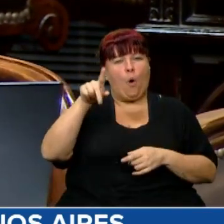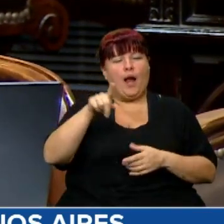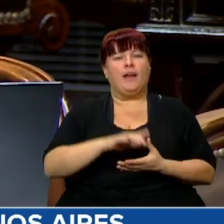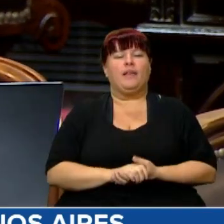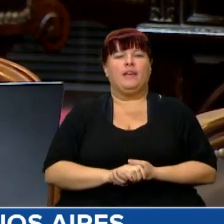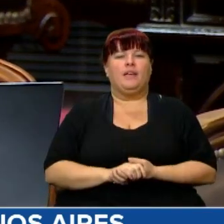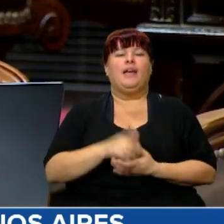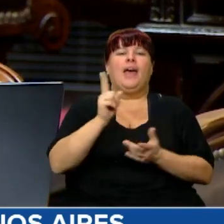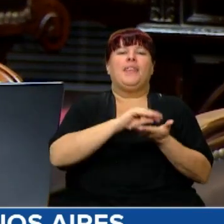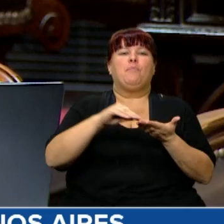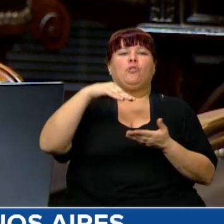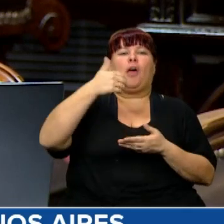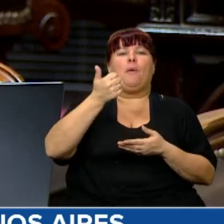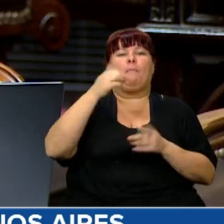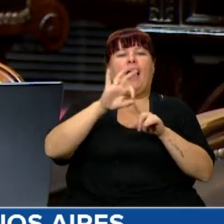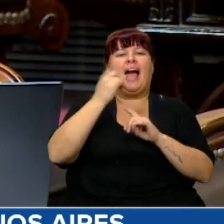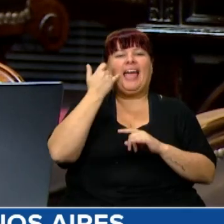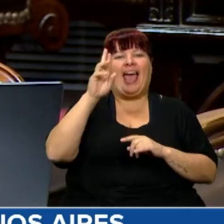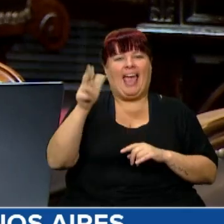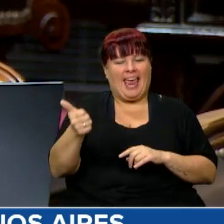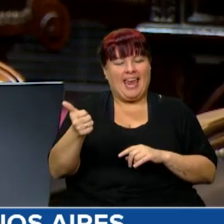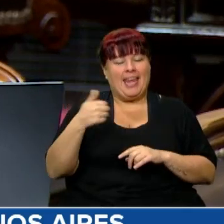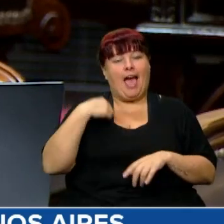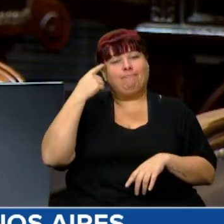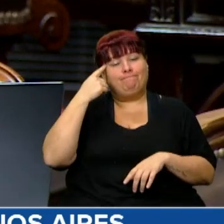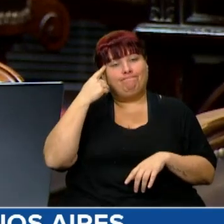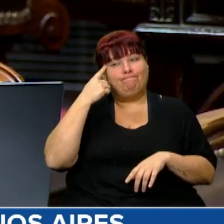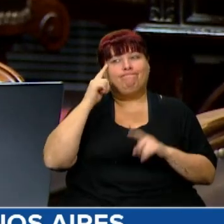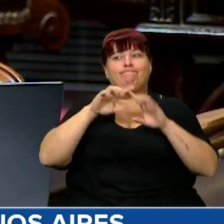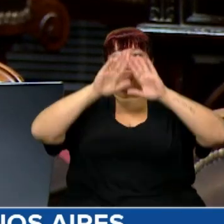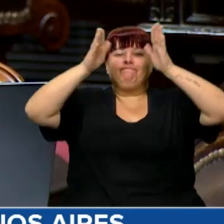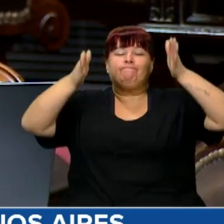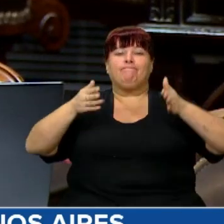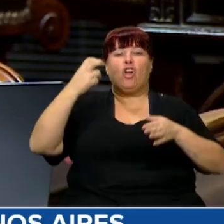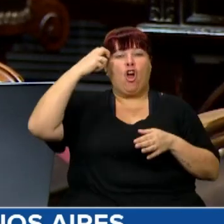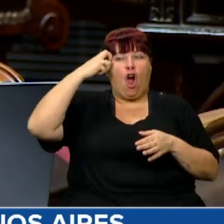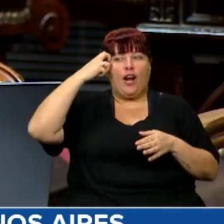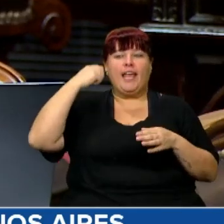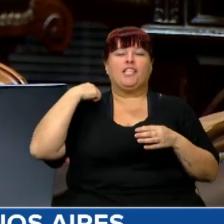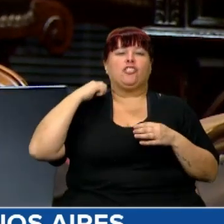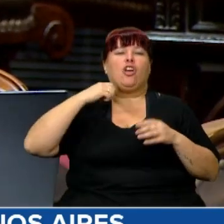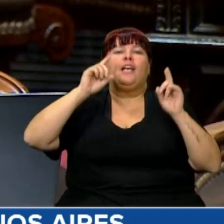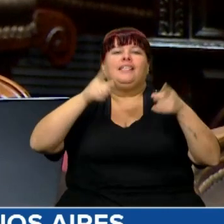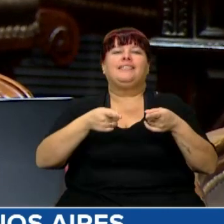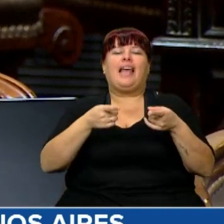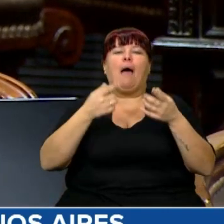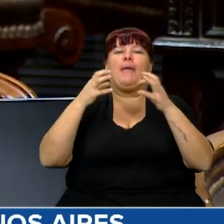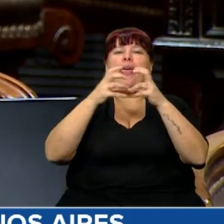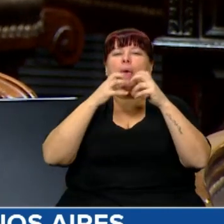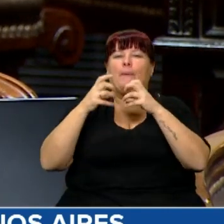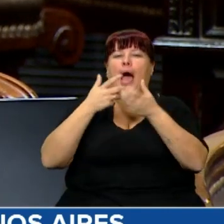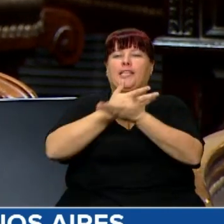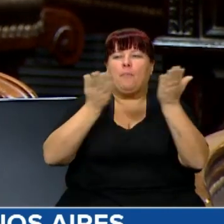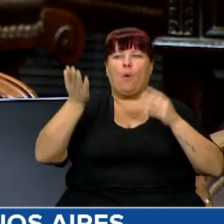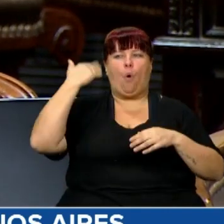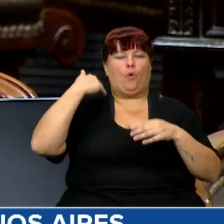y el diputado Maqueira, me parece que como Congreso y también en virtud de algunos debates públicos